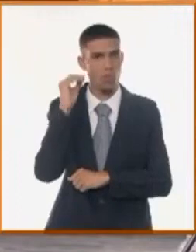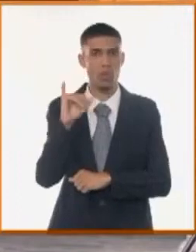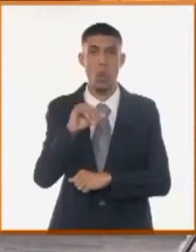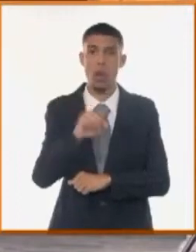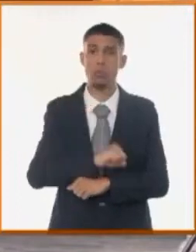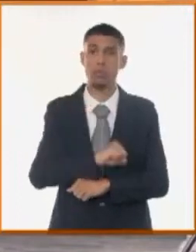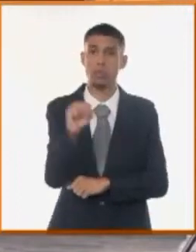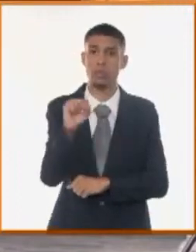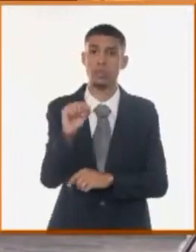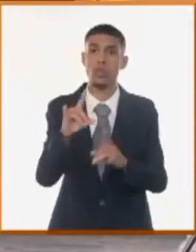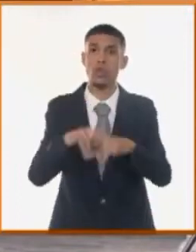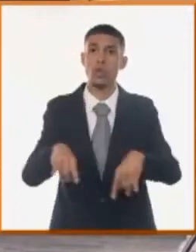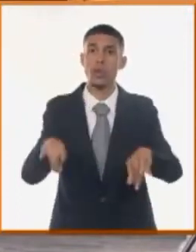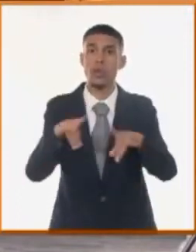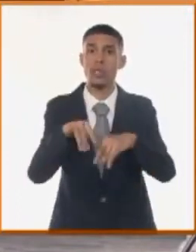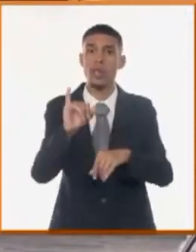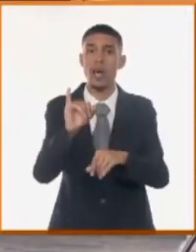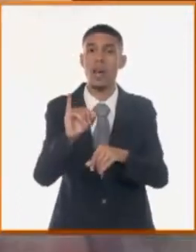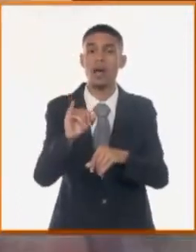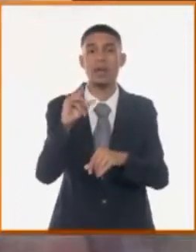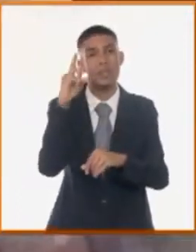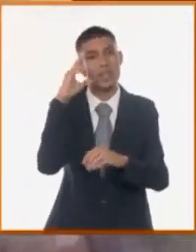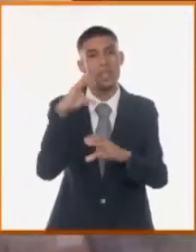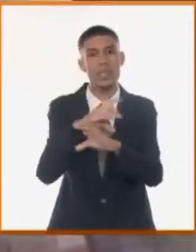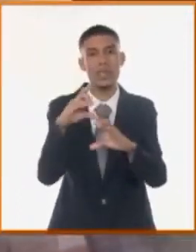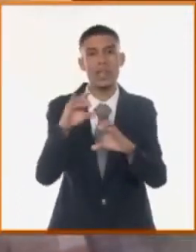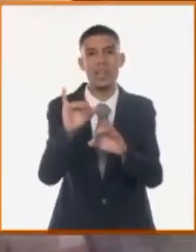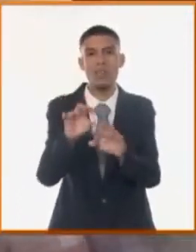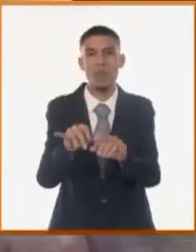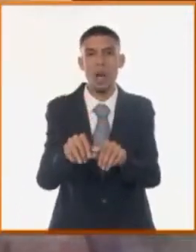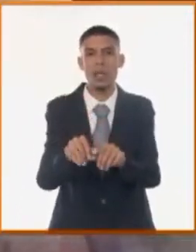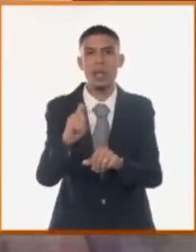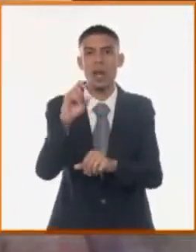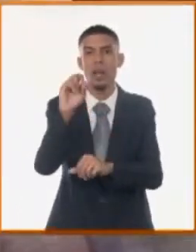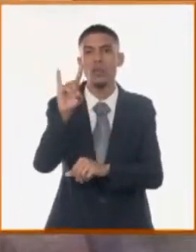que además, bueno, hace precisamente un año, Dani, ¿no? Estás al frente